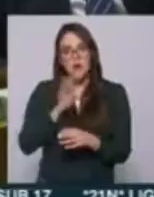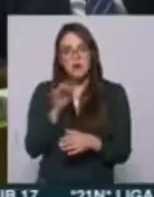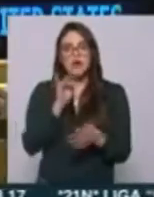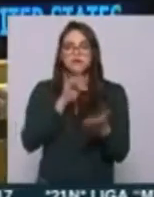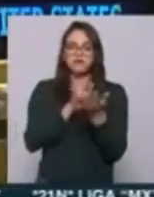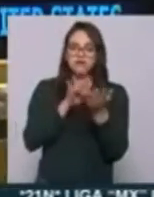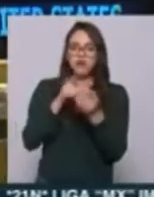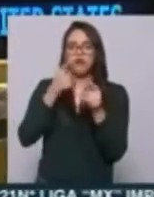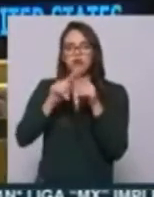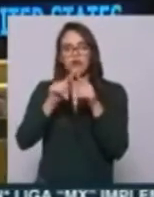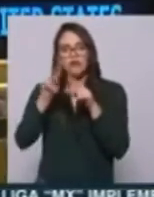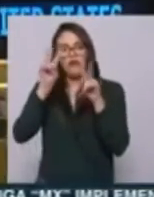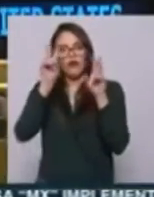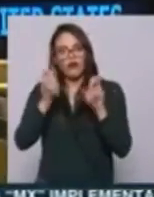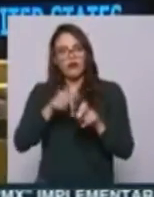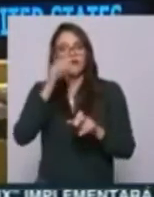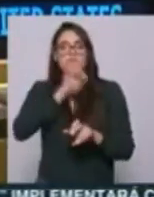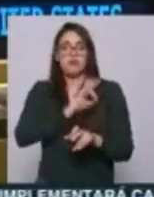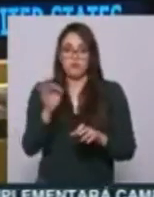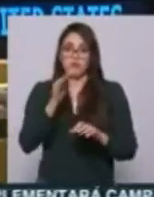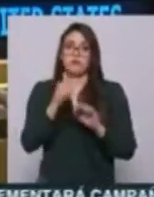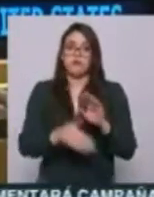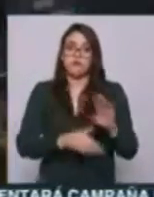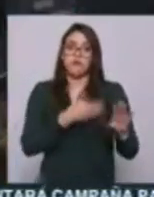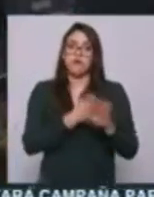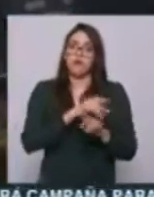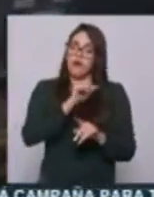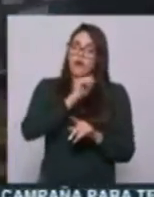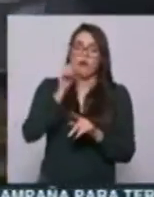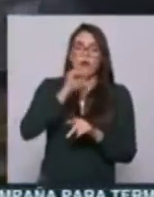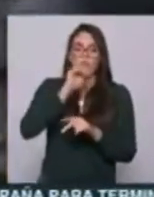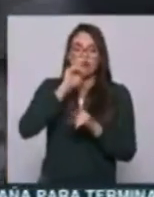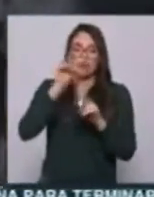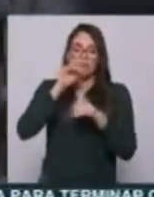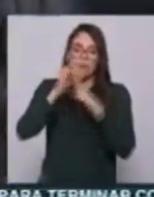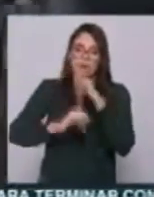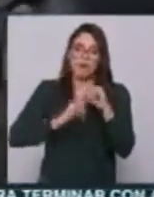varios temas que están amenazando a nivel internacional.